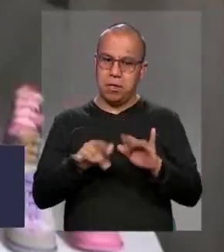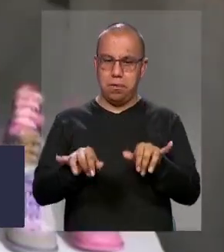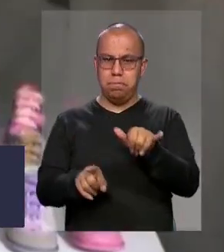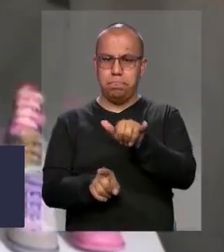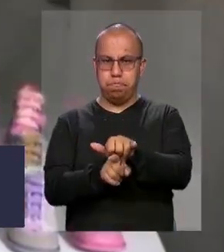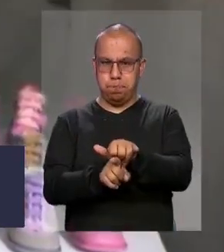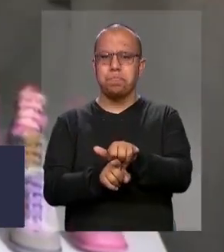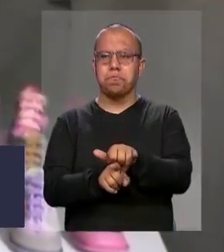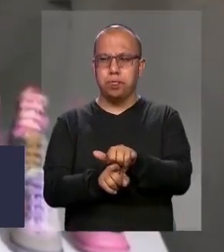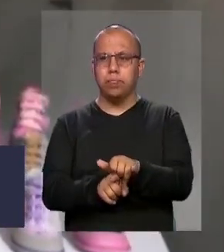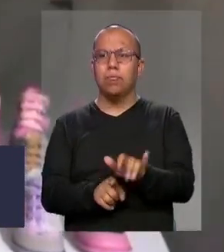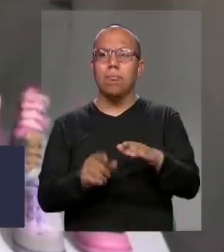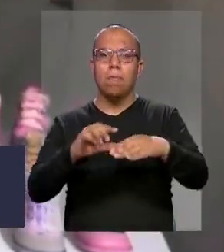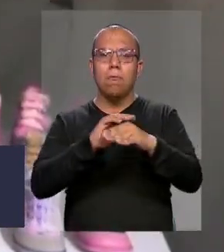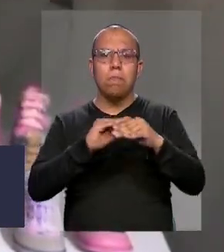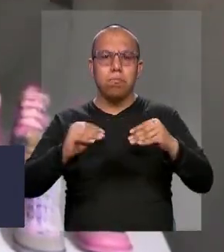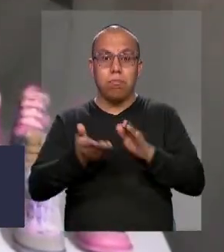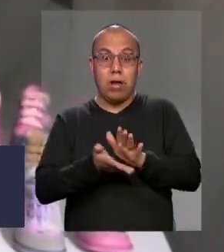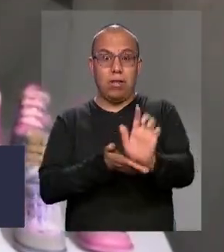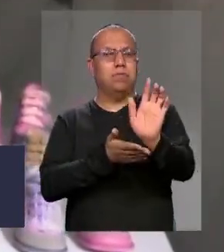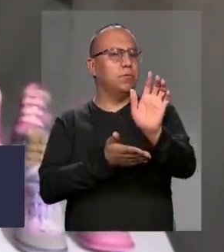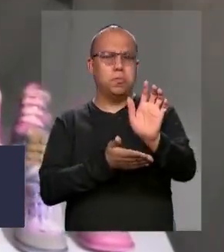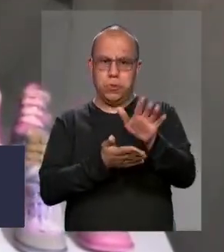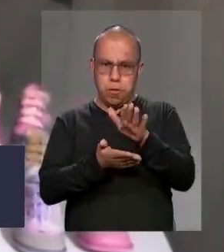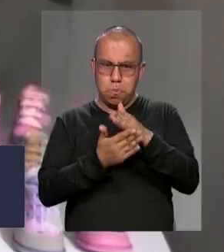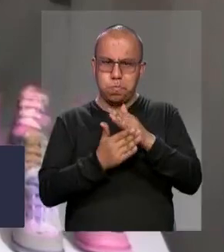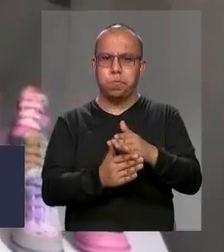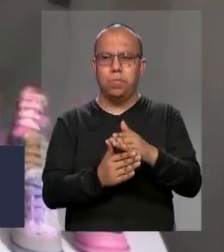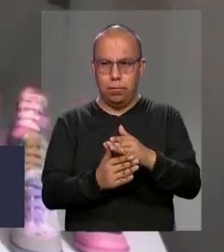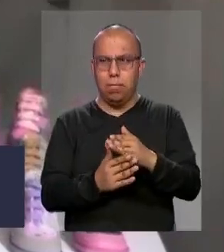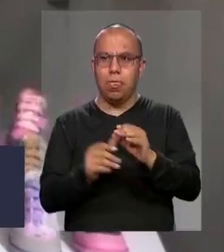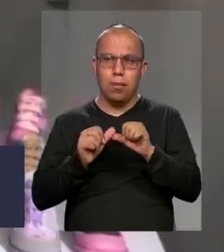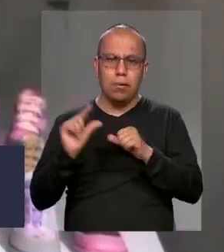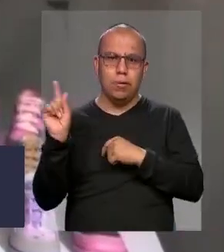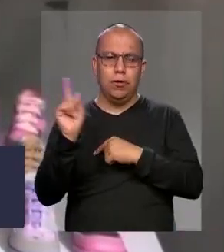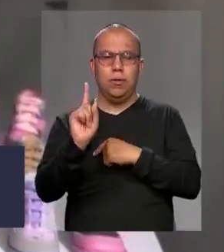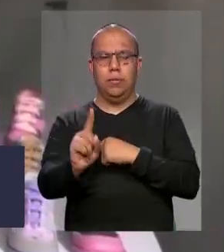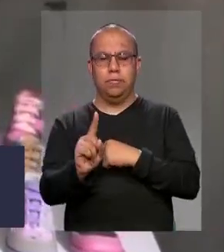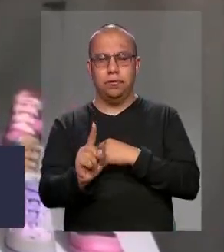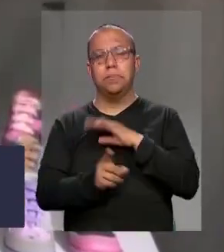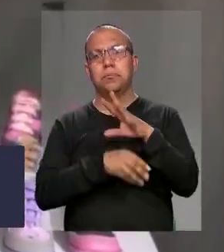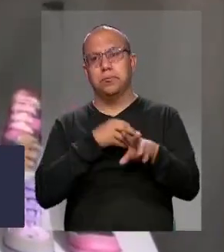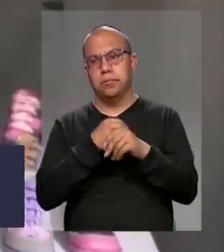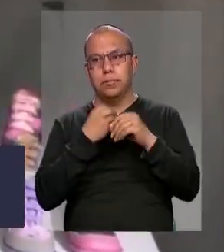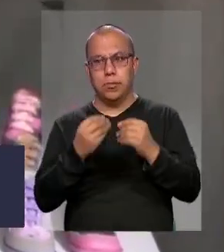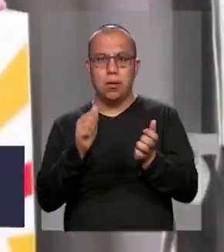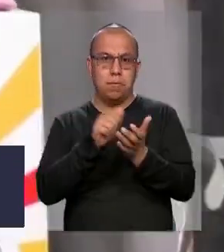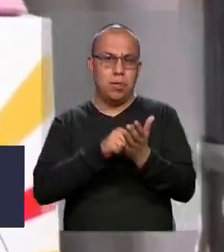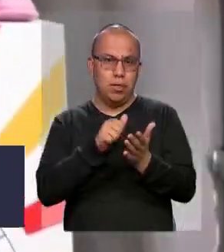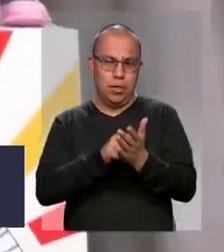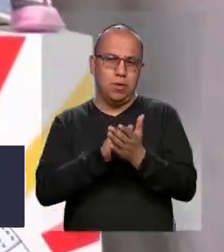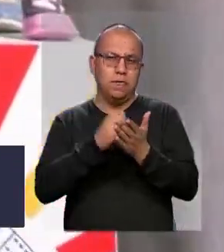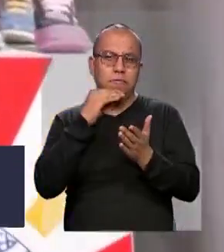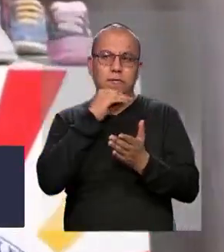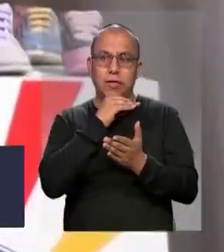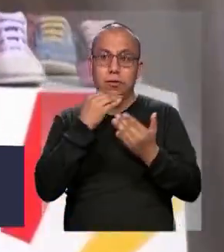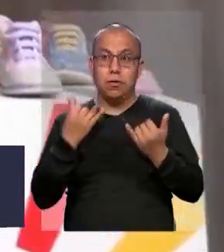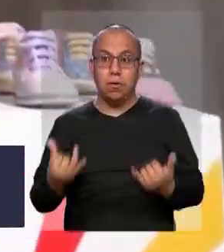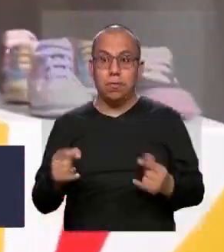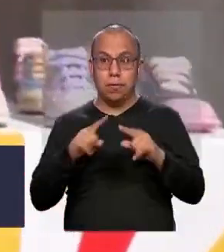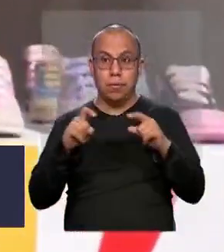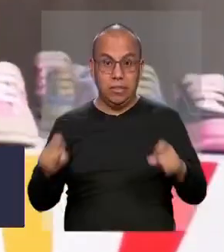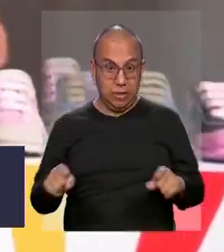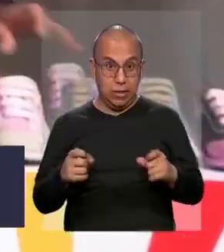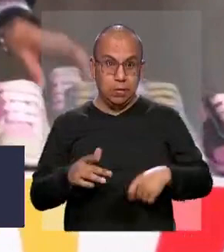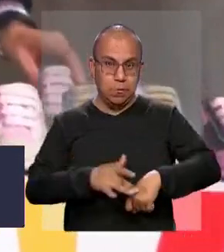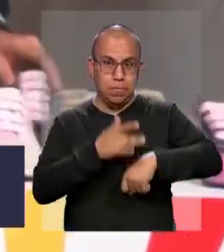Está diseñado con suela antideslizante de caucho y duradera y con material sintético. Con el programa